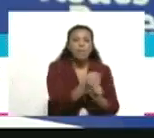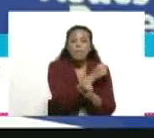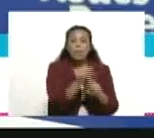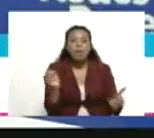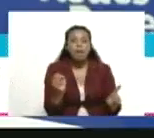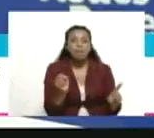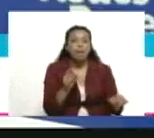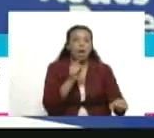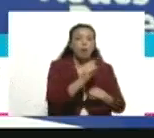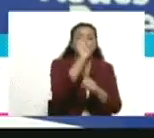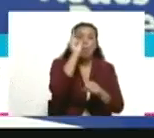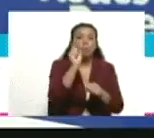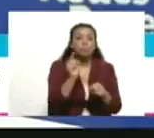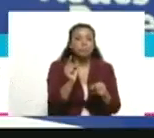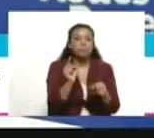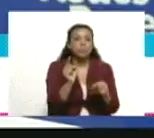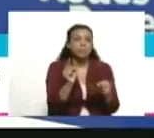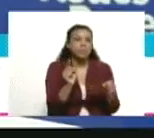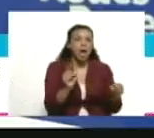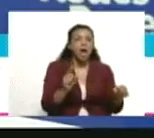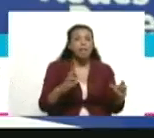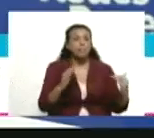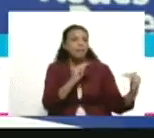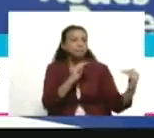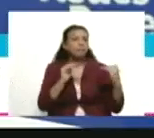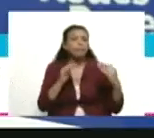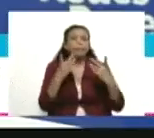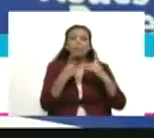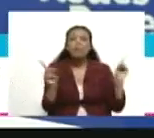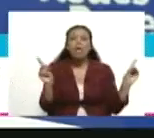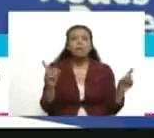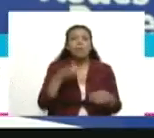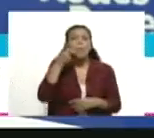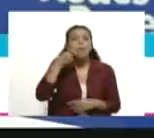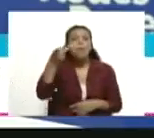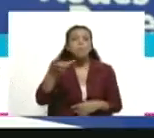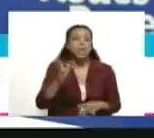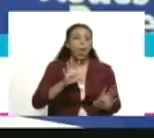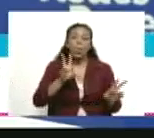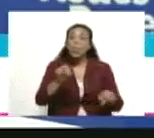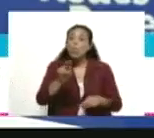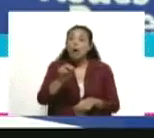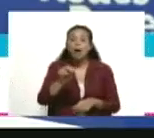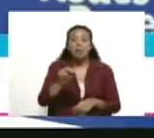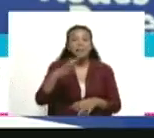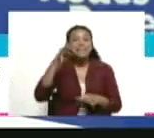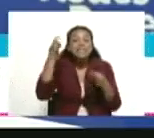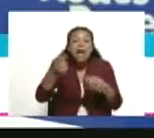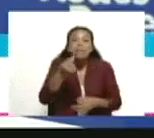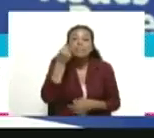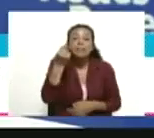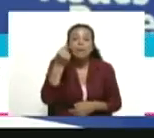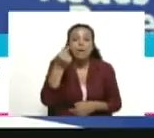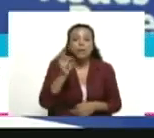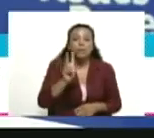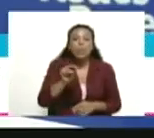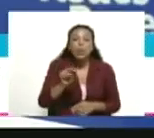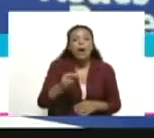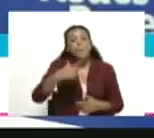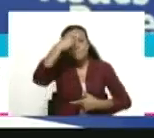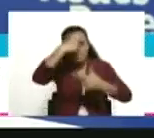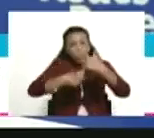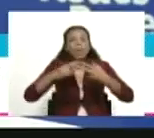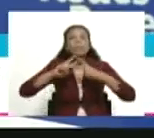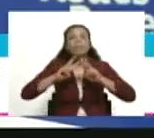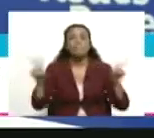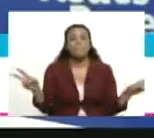violencia para dirimir nuestras diferencias políticas. Ni lo hemos hecho, ni jamás lo haremos. Somos gente de